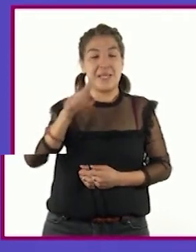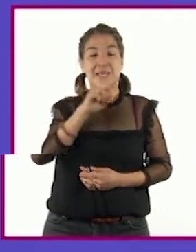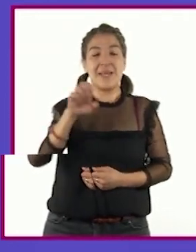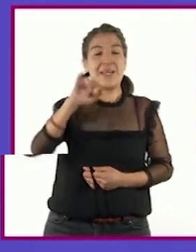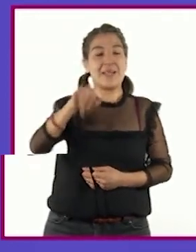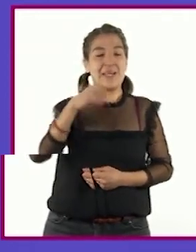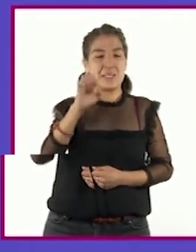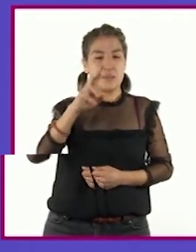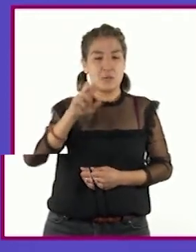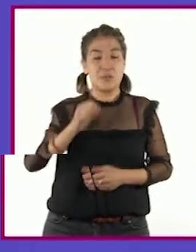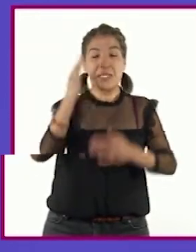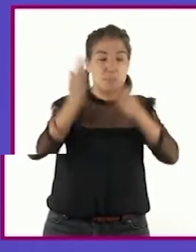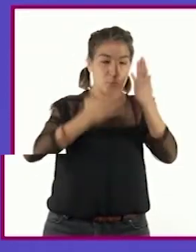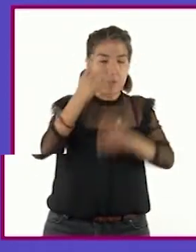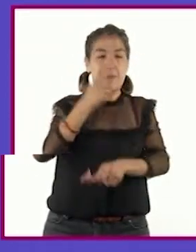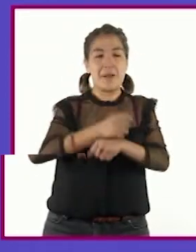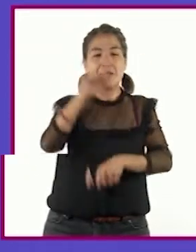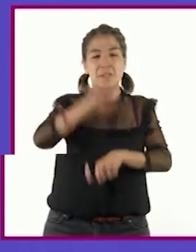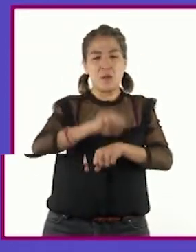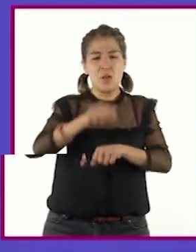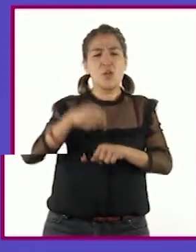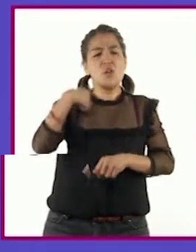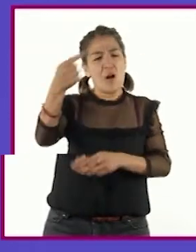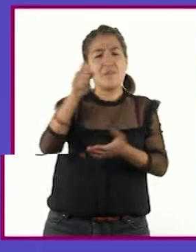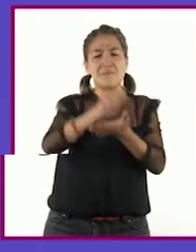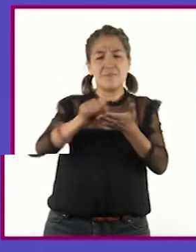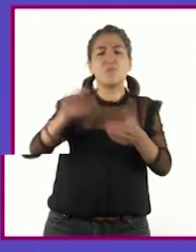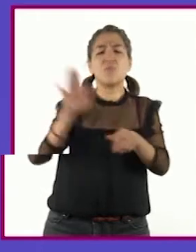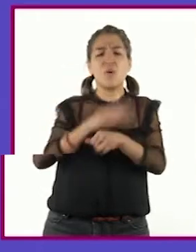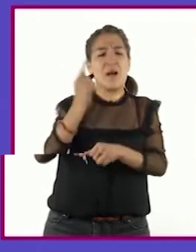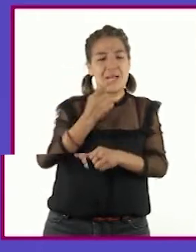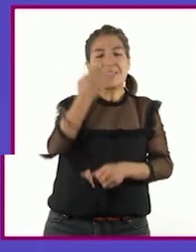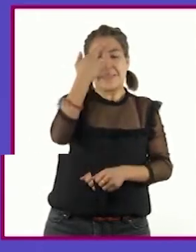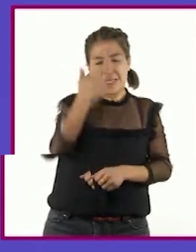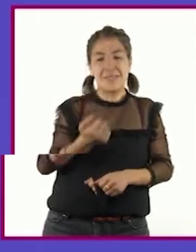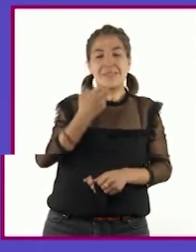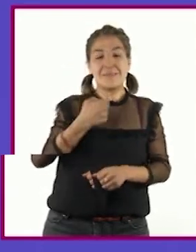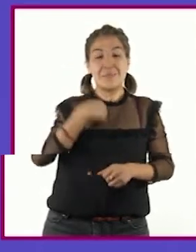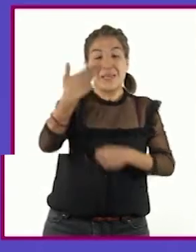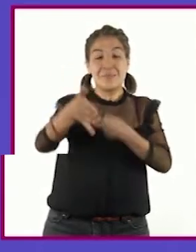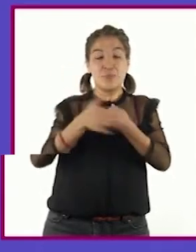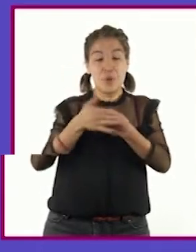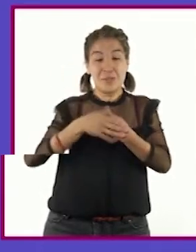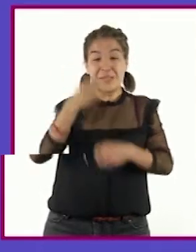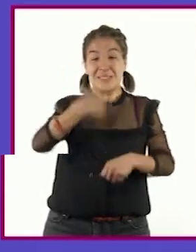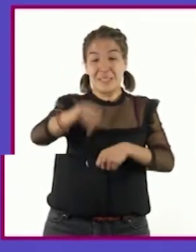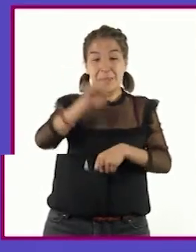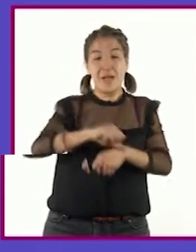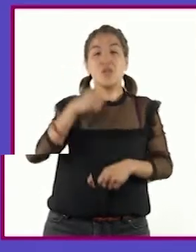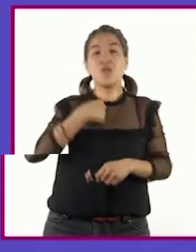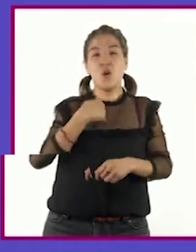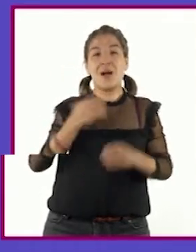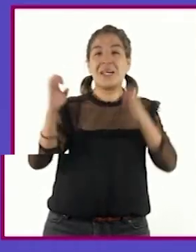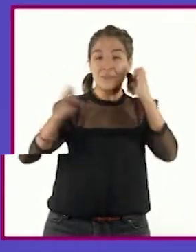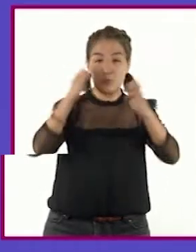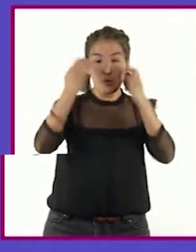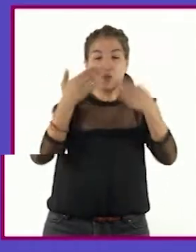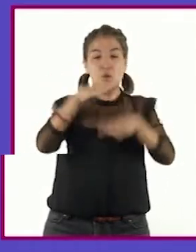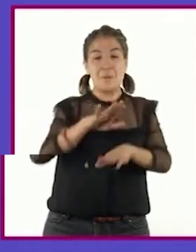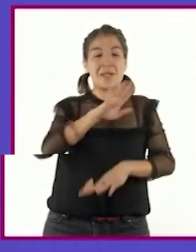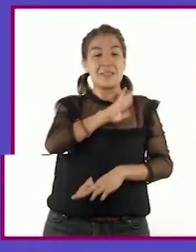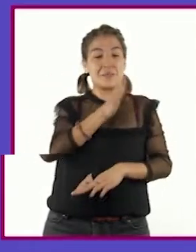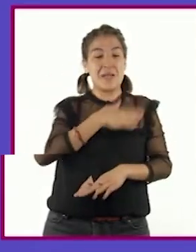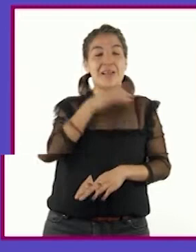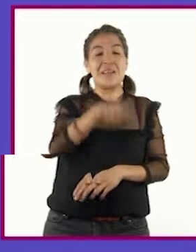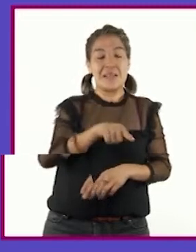primero de secundaria. Les escribo porque me toca exponer en clase de español la próxima semana sobre las lenguas indígenas en